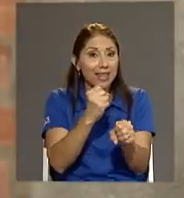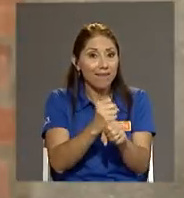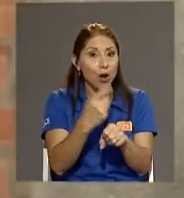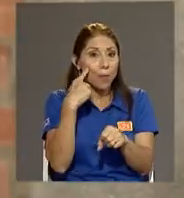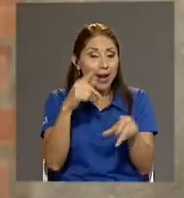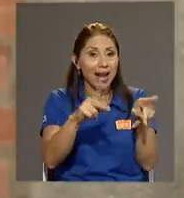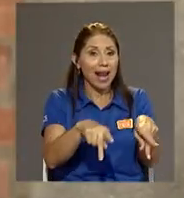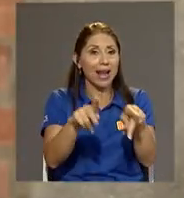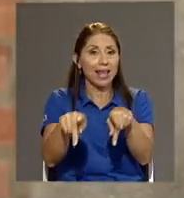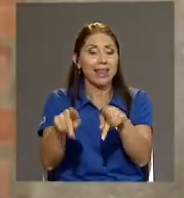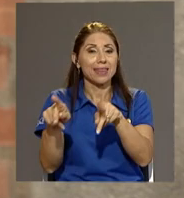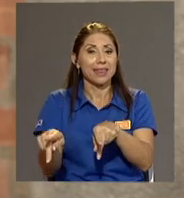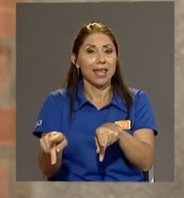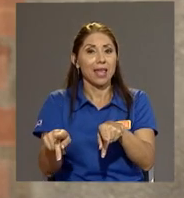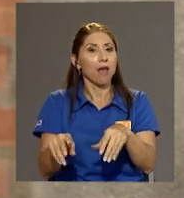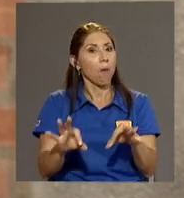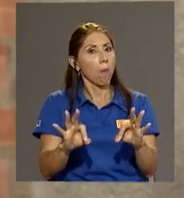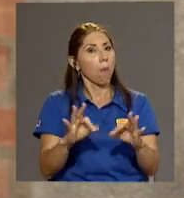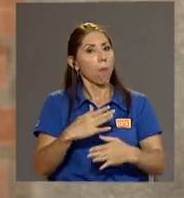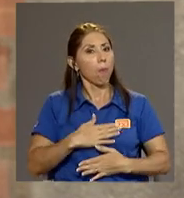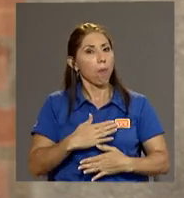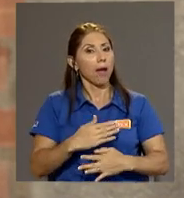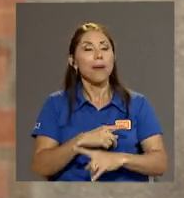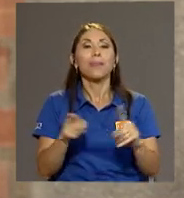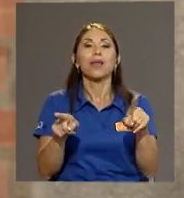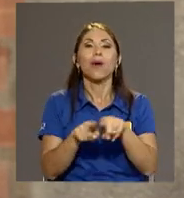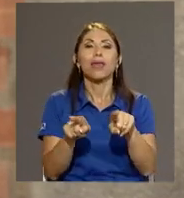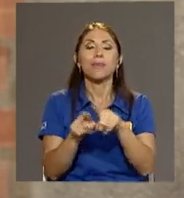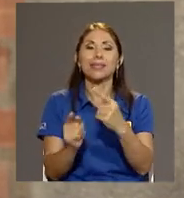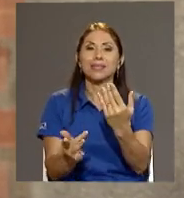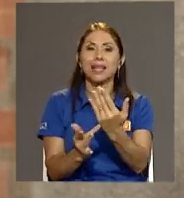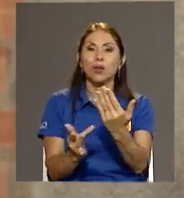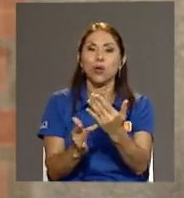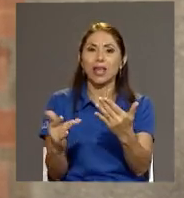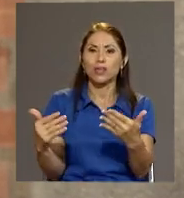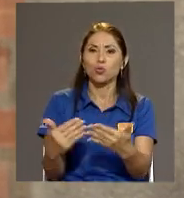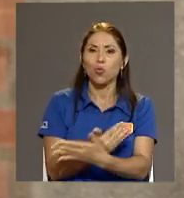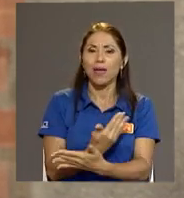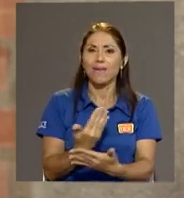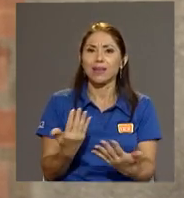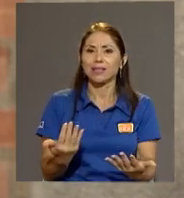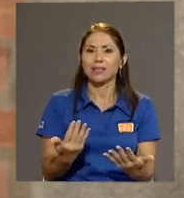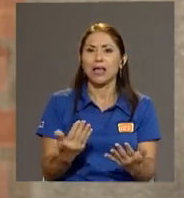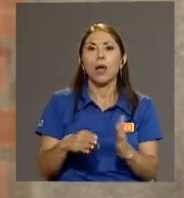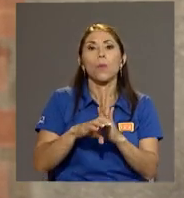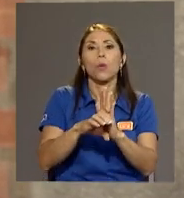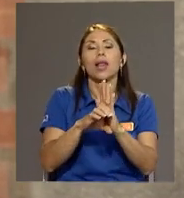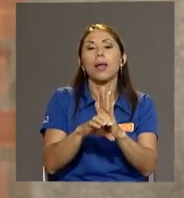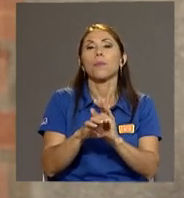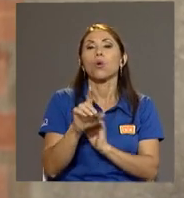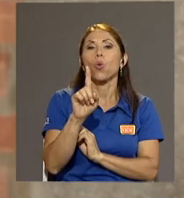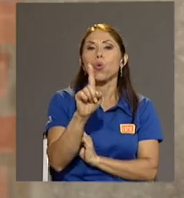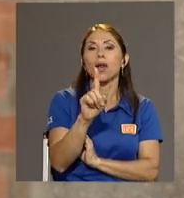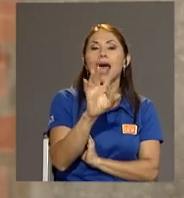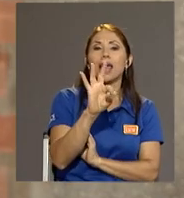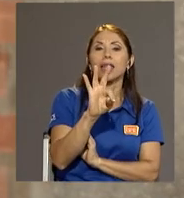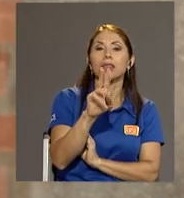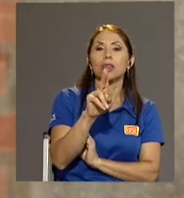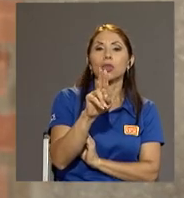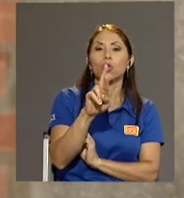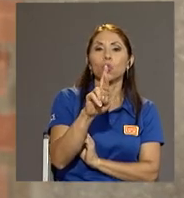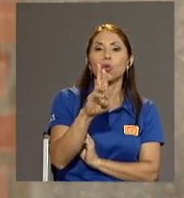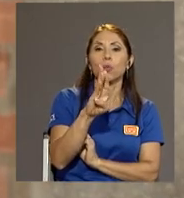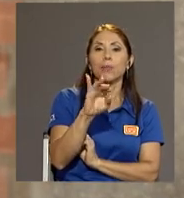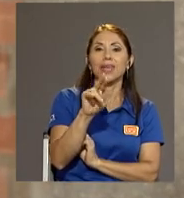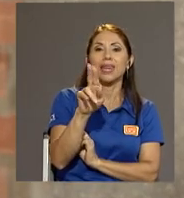son, como son tecnologías nuevas, ¿cómo se mantiene una turbina? Pues,